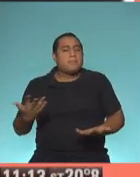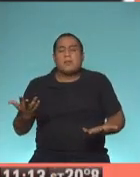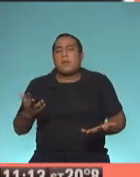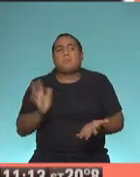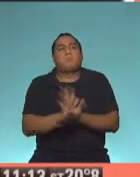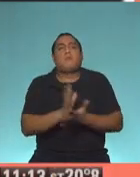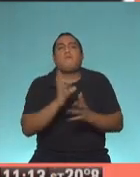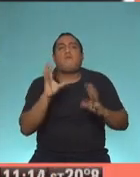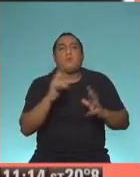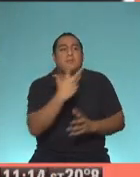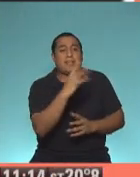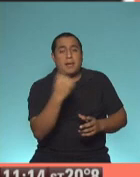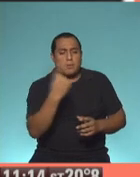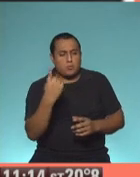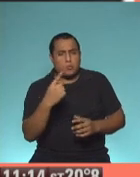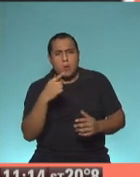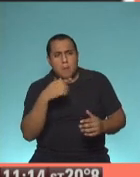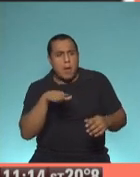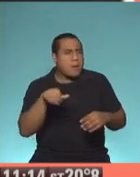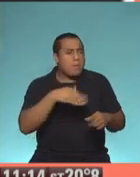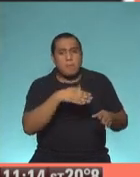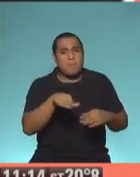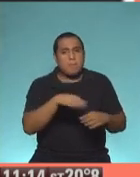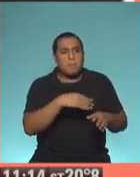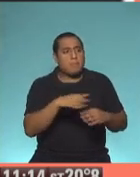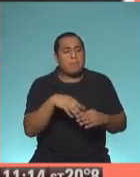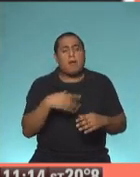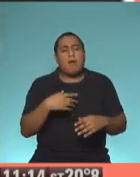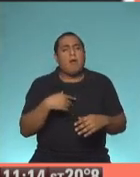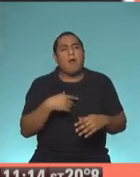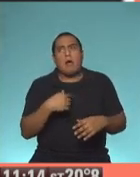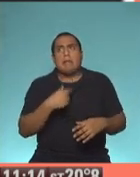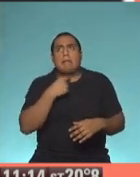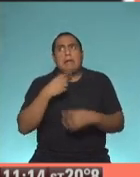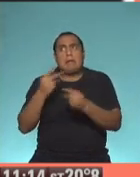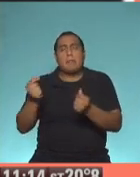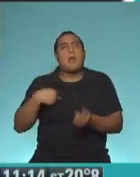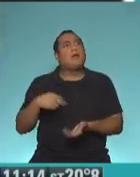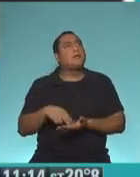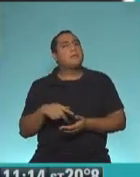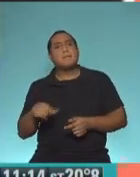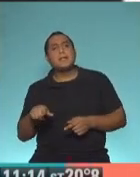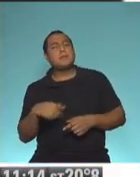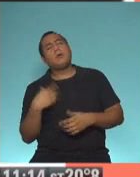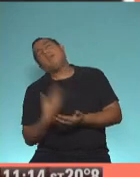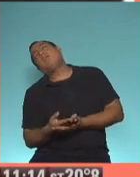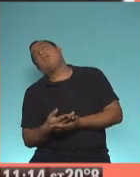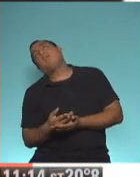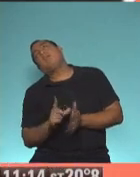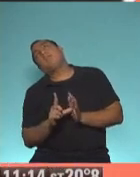primer tiempo y no vamos a poder estar tirados en el suelo haciendo tiempo hasta que termine el partido. Vamos a tener que salir. Entonces necesitamos un